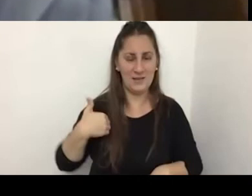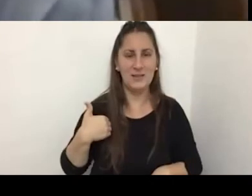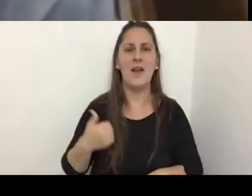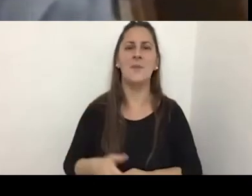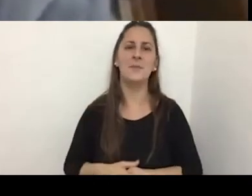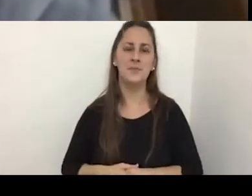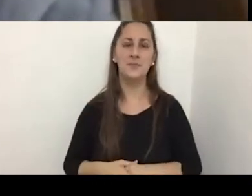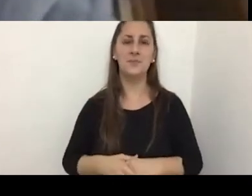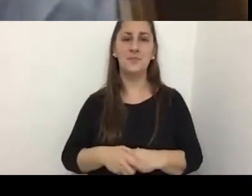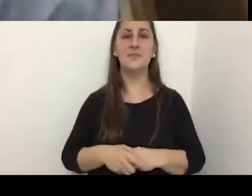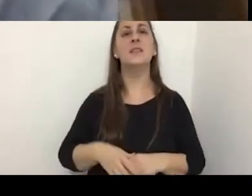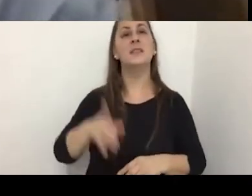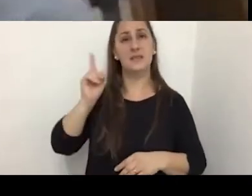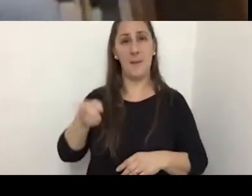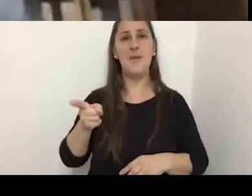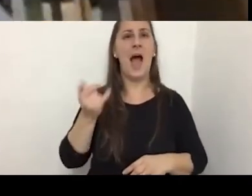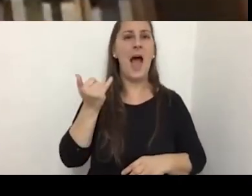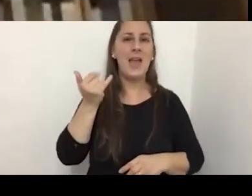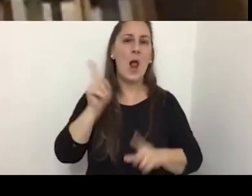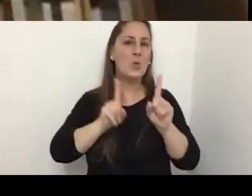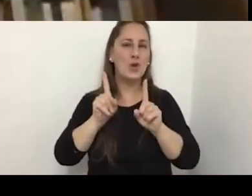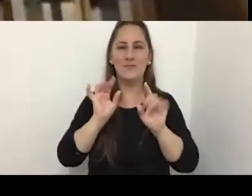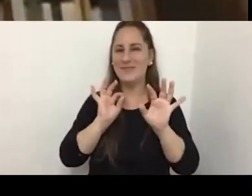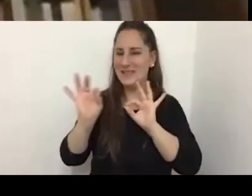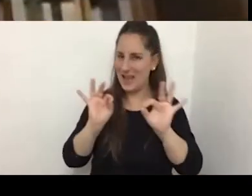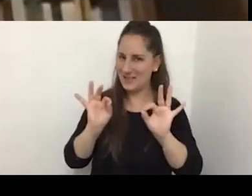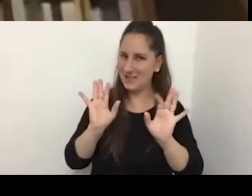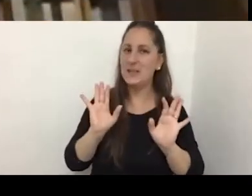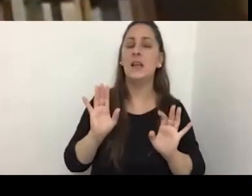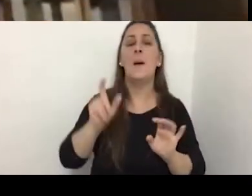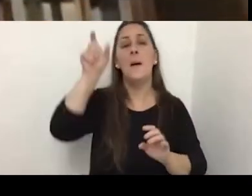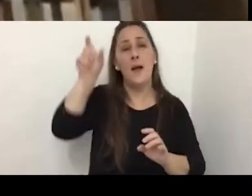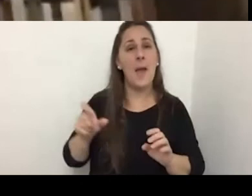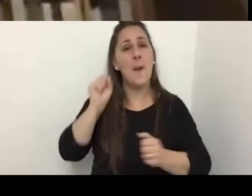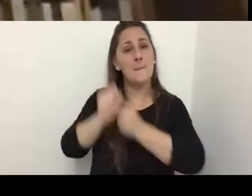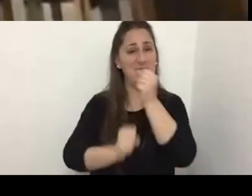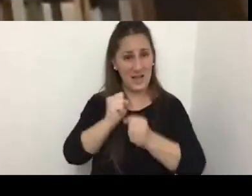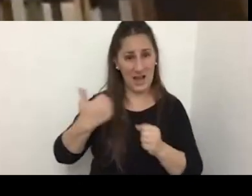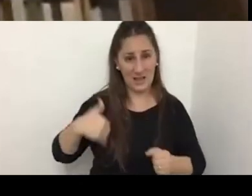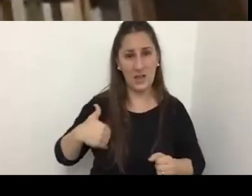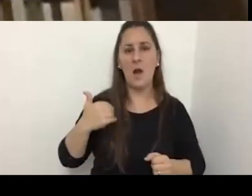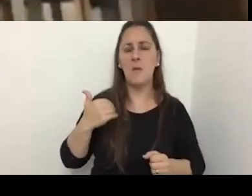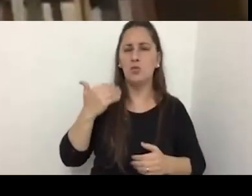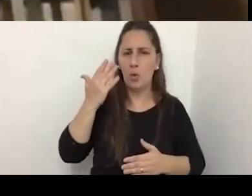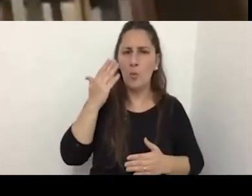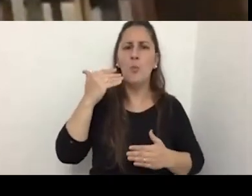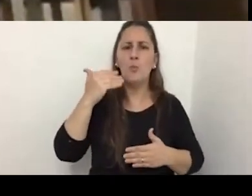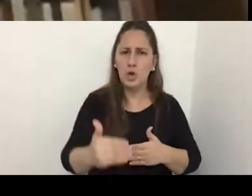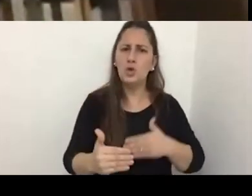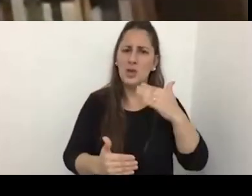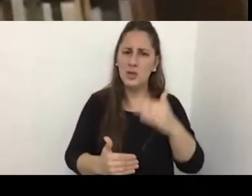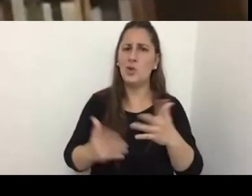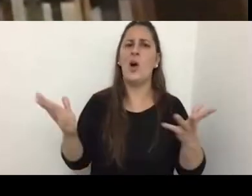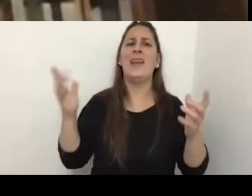y también tiene ciertas peculiaridades. También hay que entender que el empresariado argentino ha atravesado procesos de